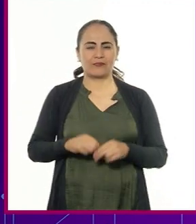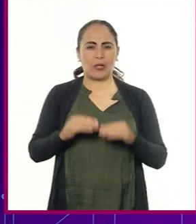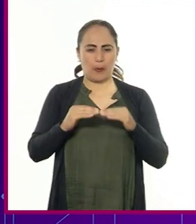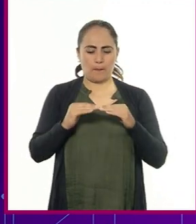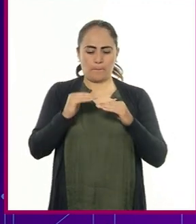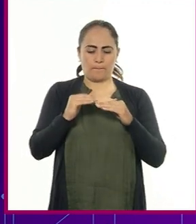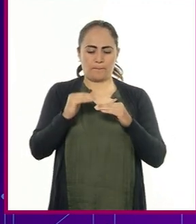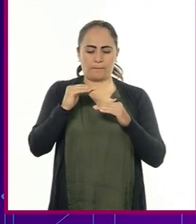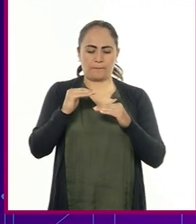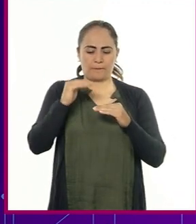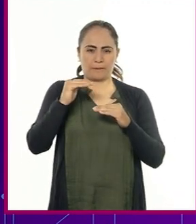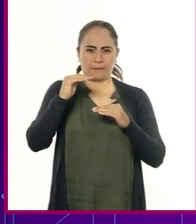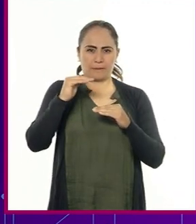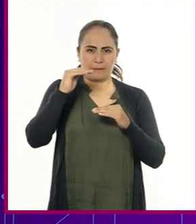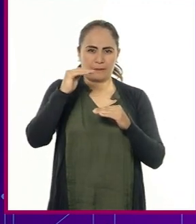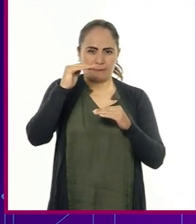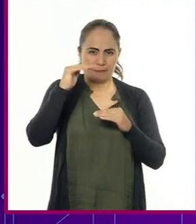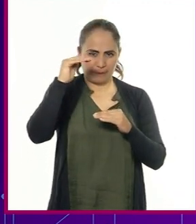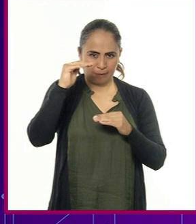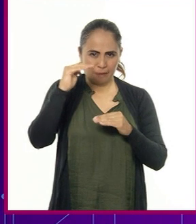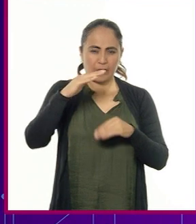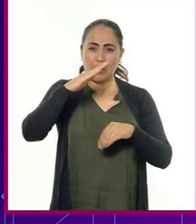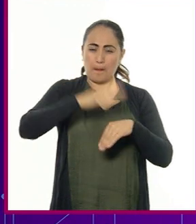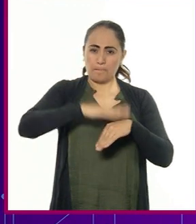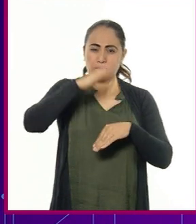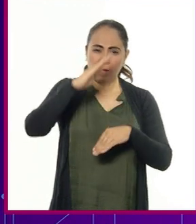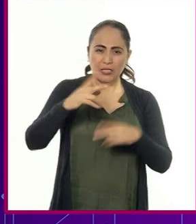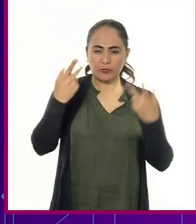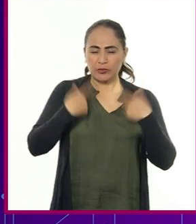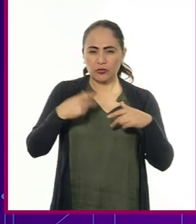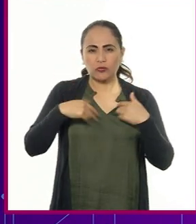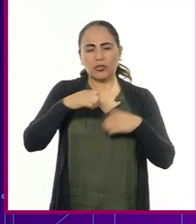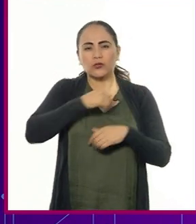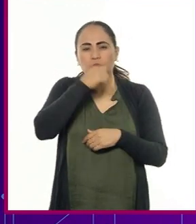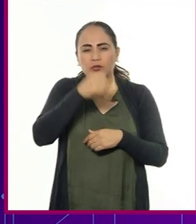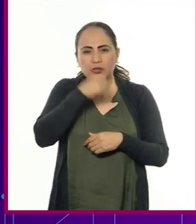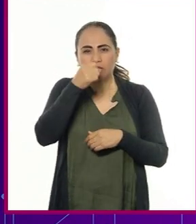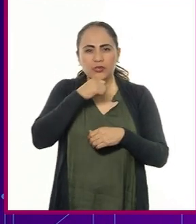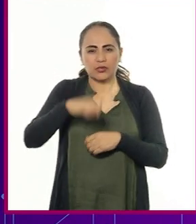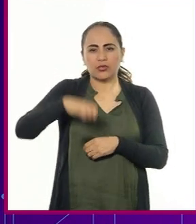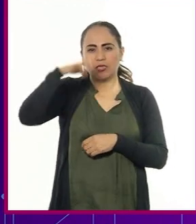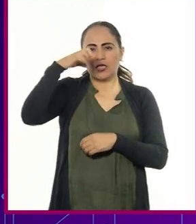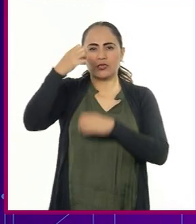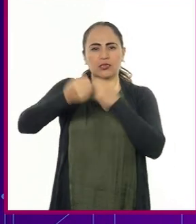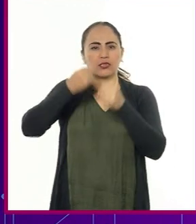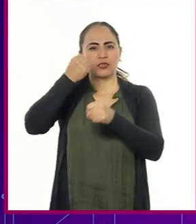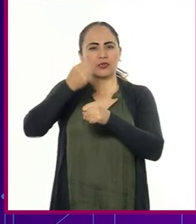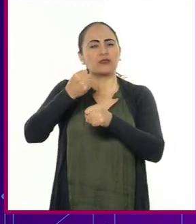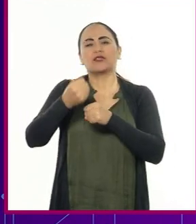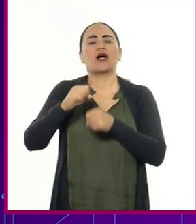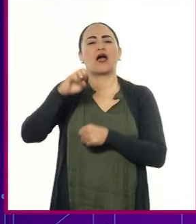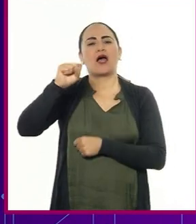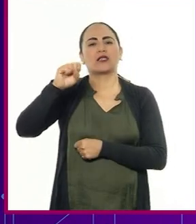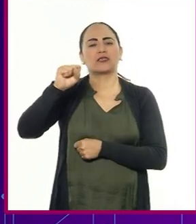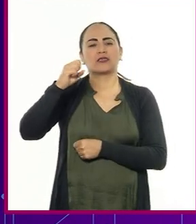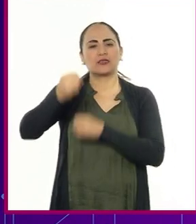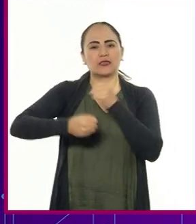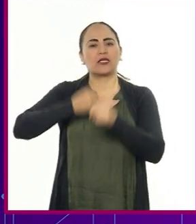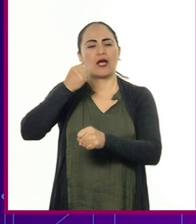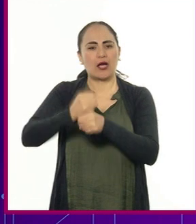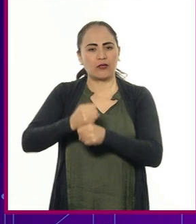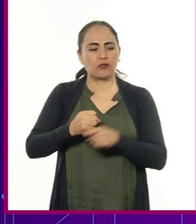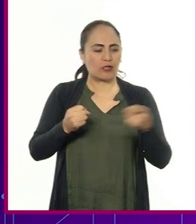aumentado significativamente la cantidad de adultos mayores de 60 años con respecto a la cantidad de